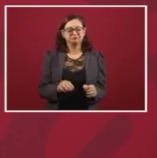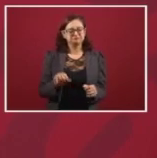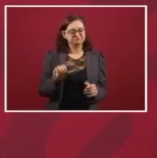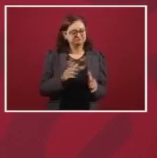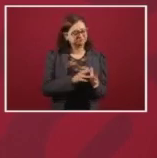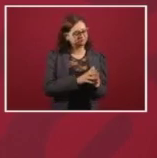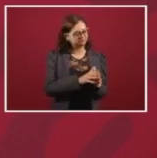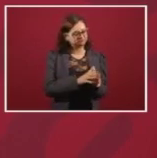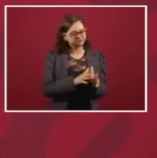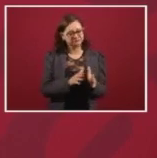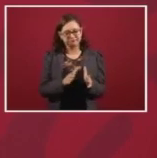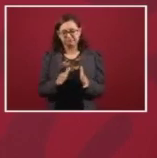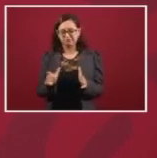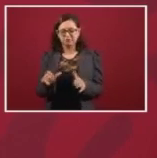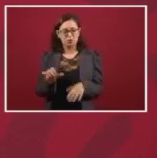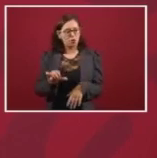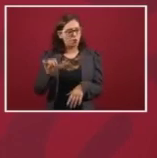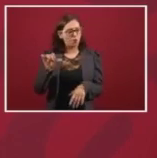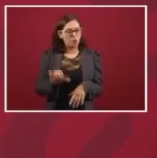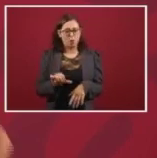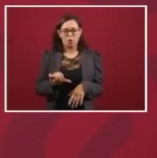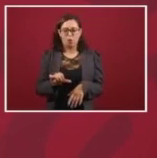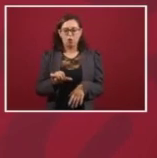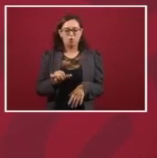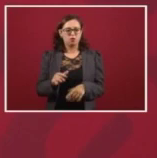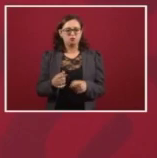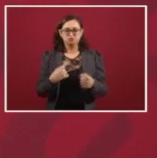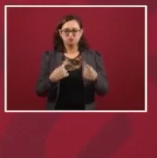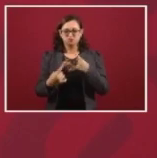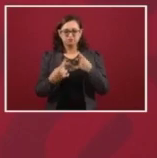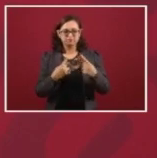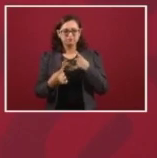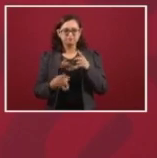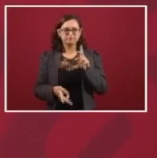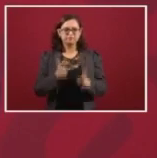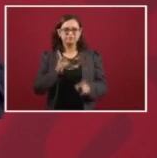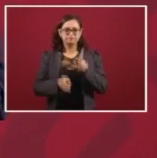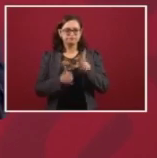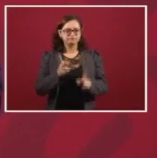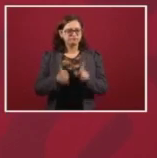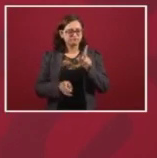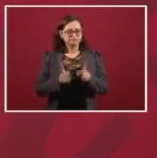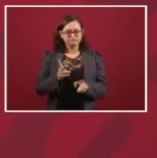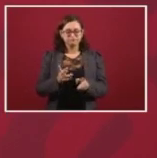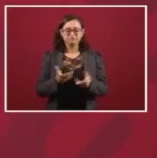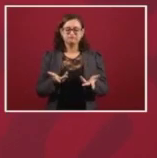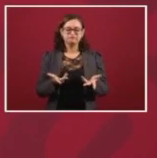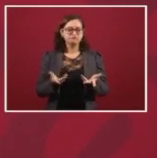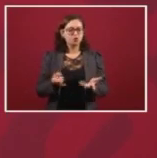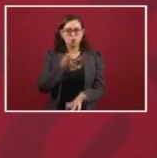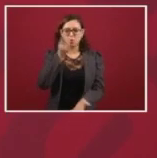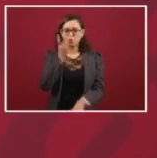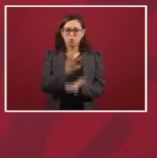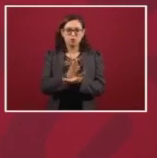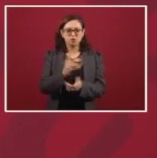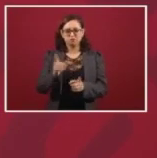sesión, todo el encuentro, todo este diálogo, toda esta conferencia a